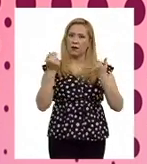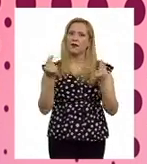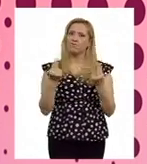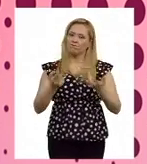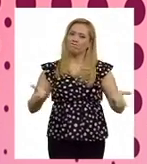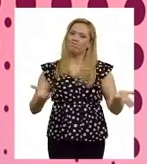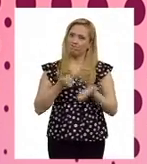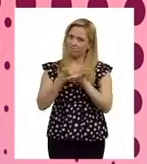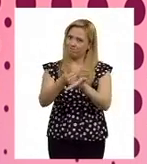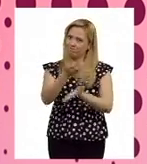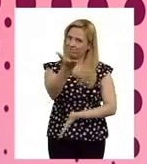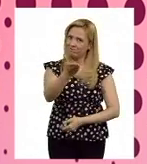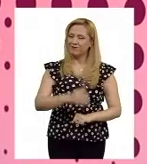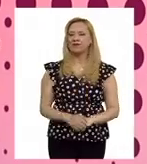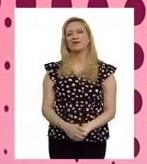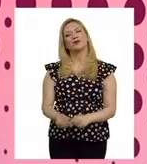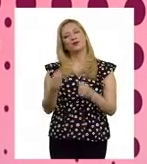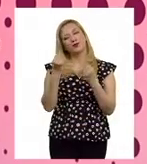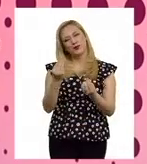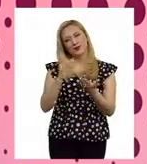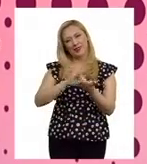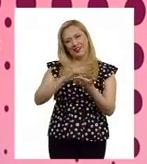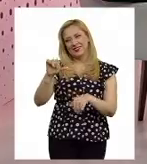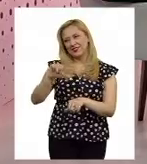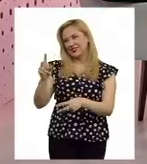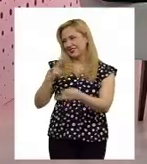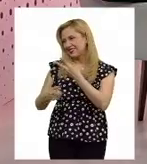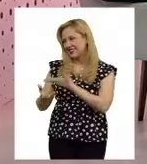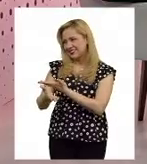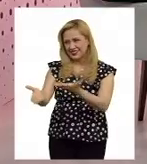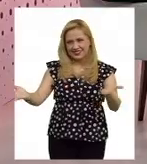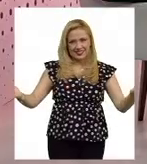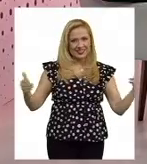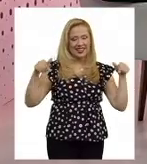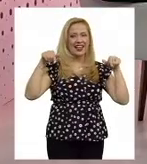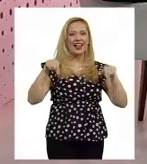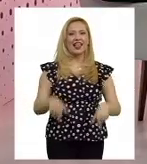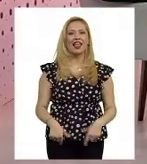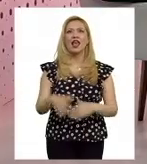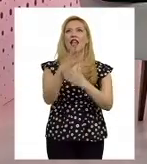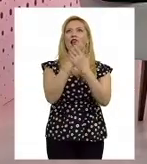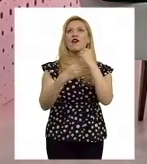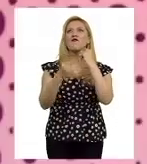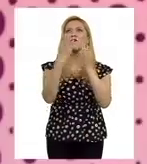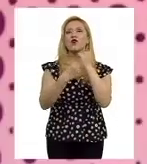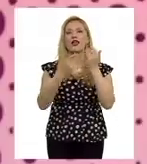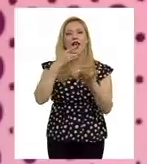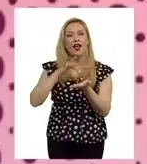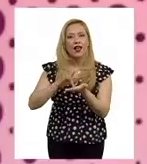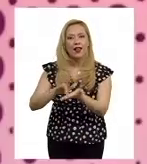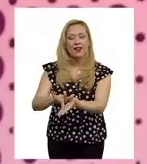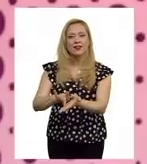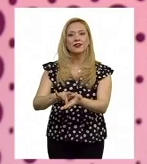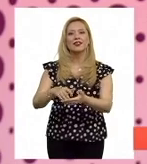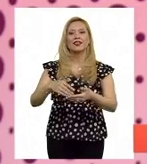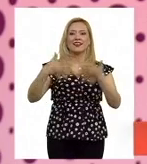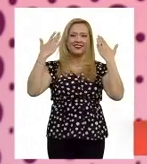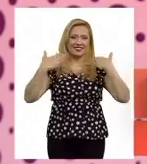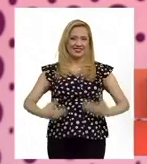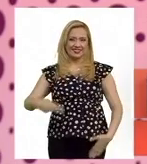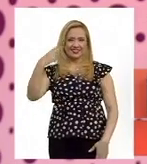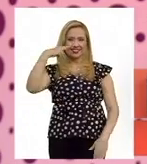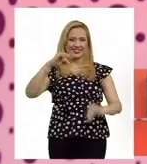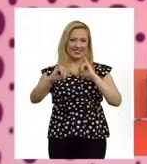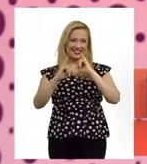Pues les agradezco muchísimo que nos hayan acompañado en esta nueva emisión de Con los Refugiados. Les invito a que